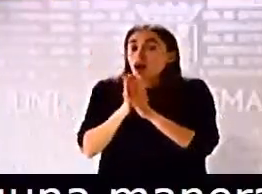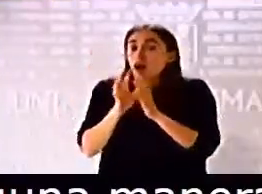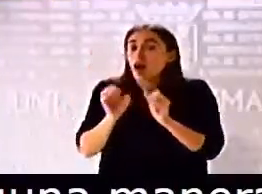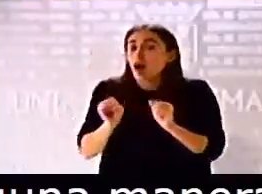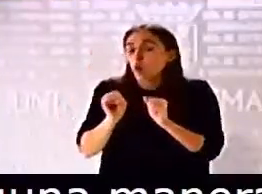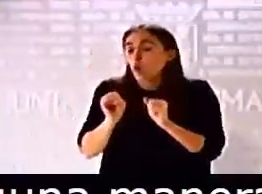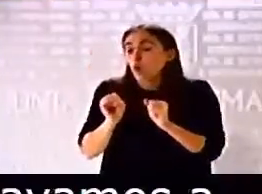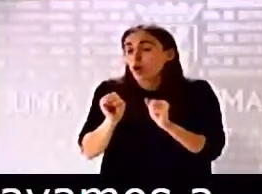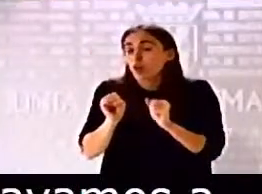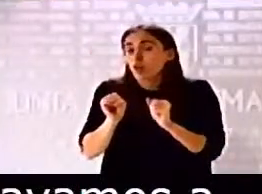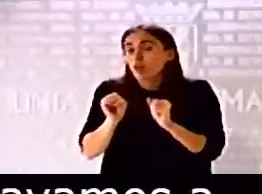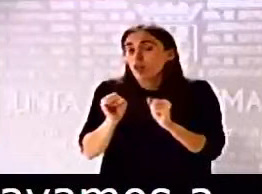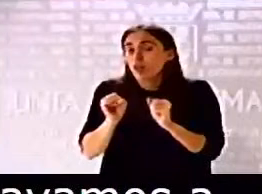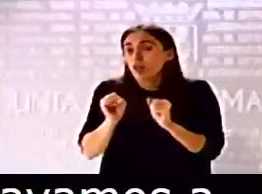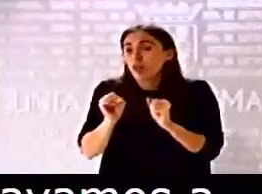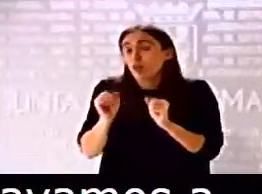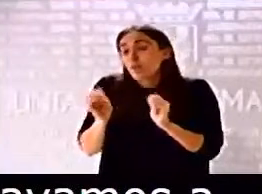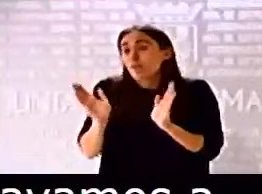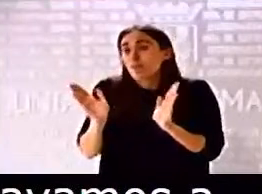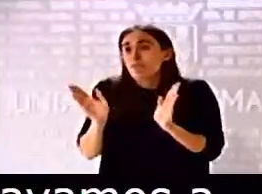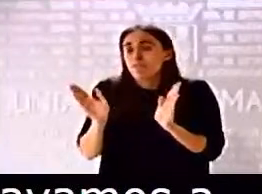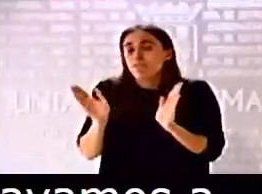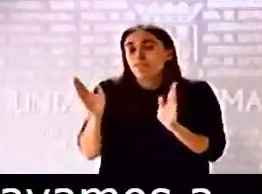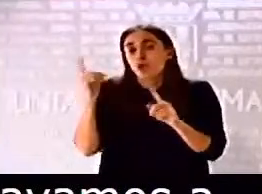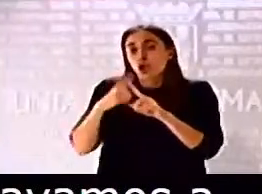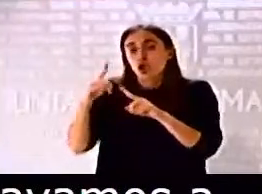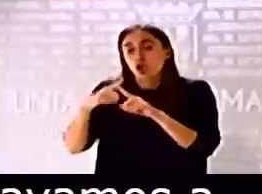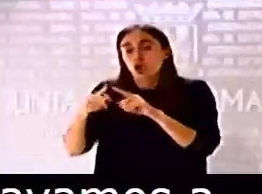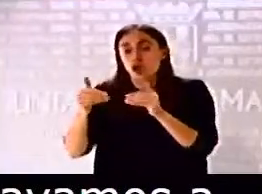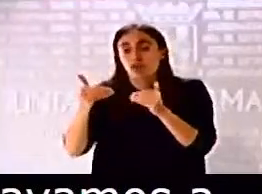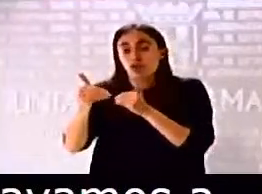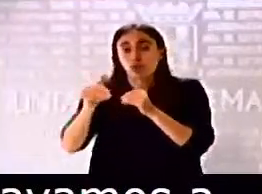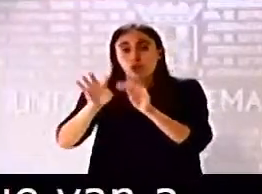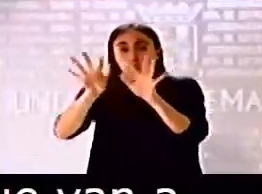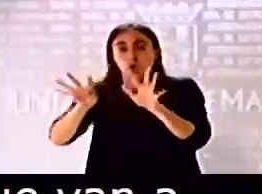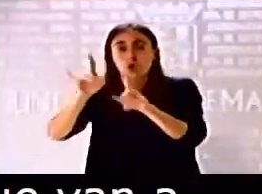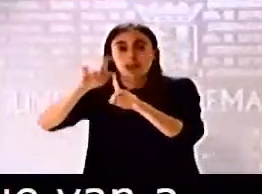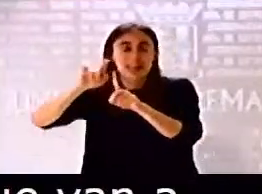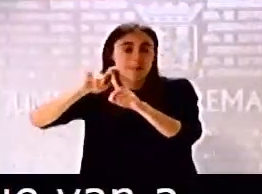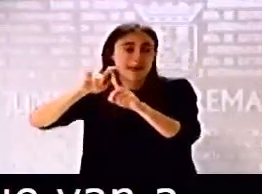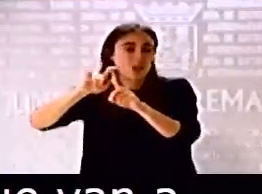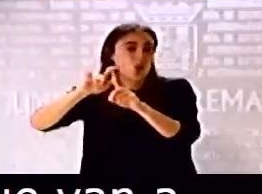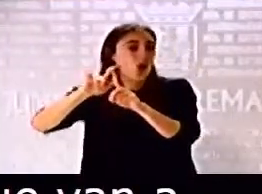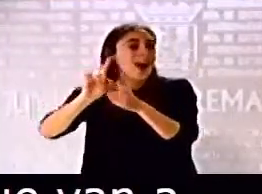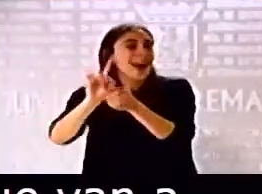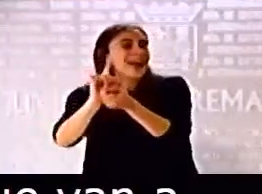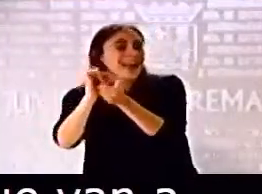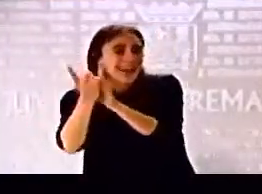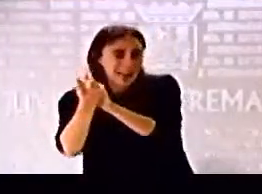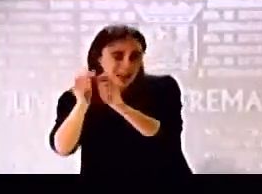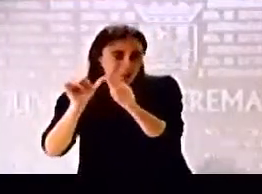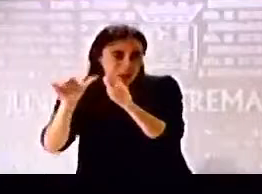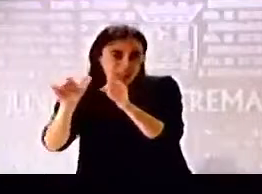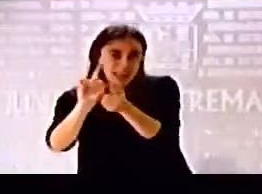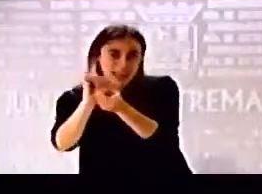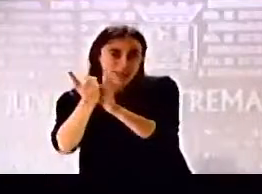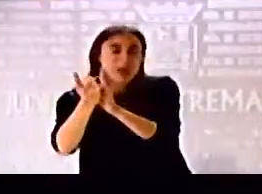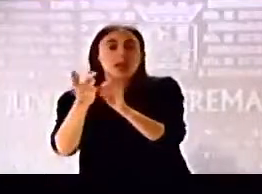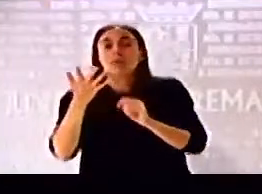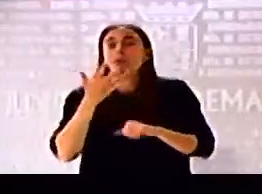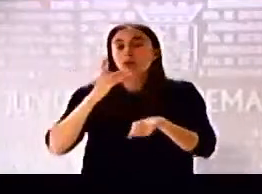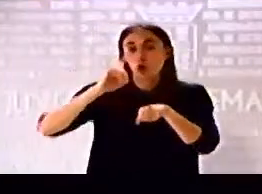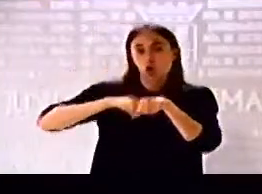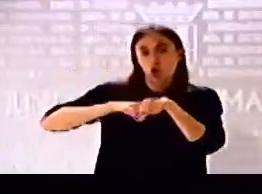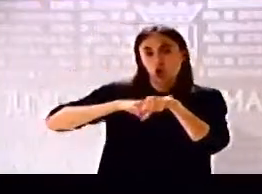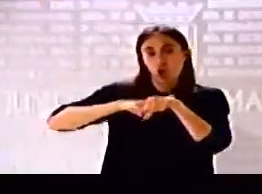aspectos que van a decaer el día 9 de mayo. El día 9 de mayo, pues toque de queda no puede haber,